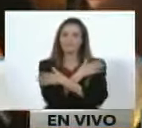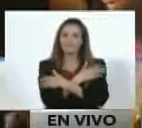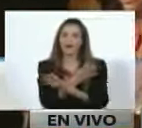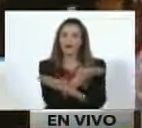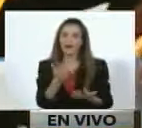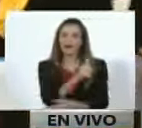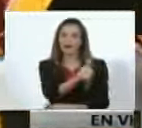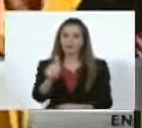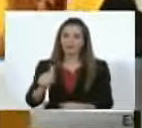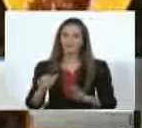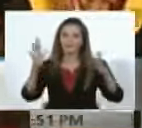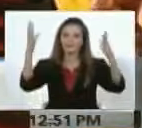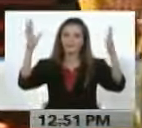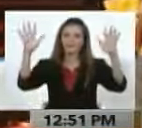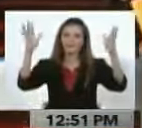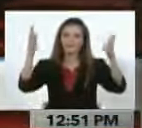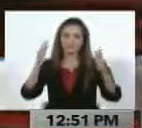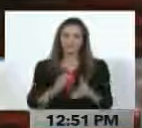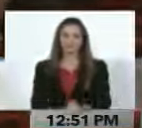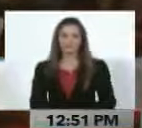ustedes.